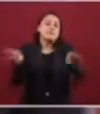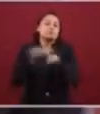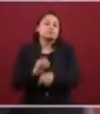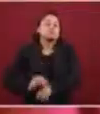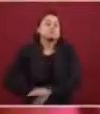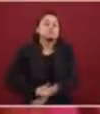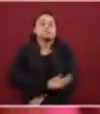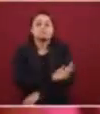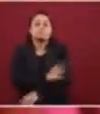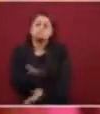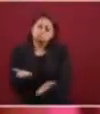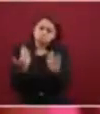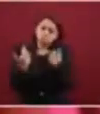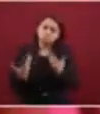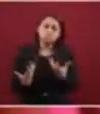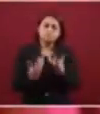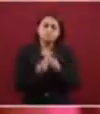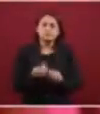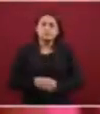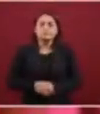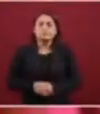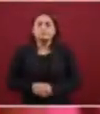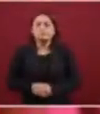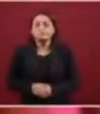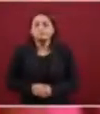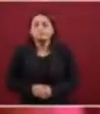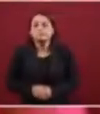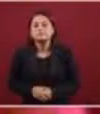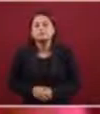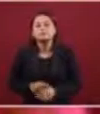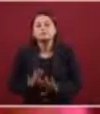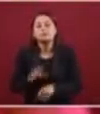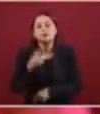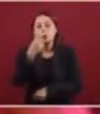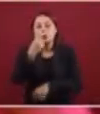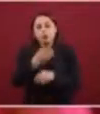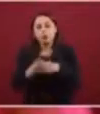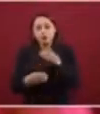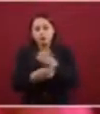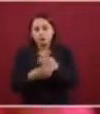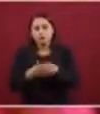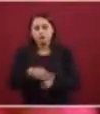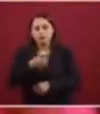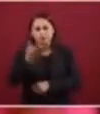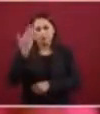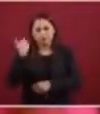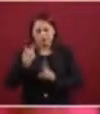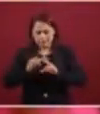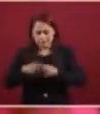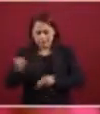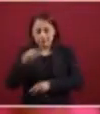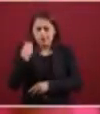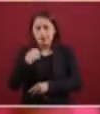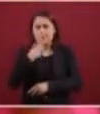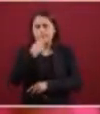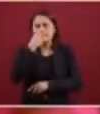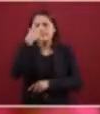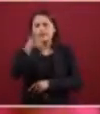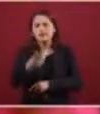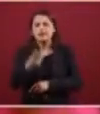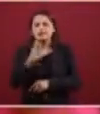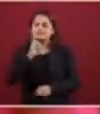Y nada más para una sola situación, nada más. Al principio nos comentabas que se había encontrado pues una